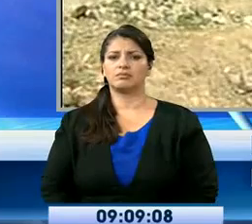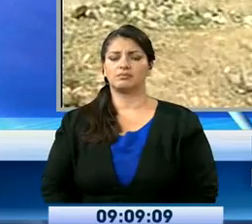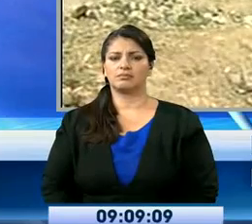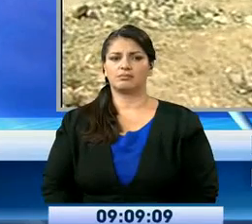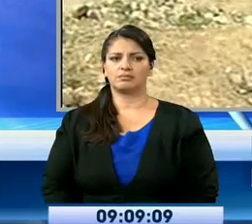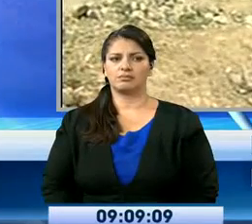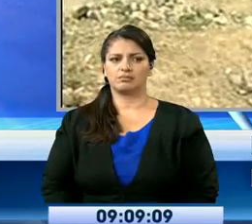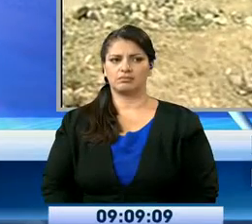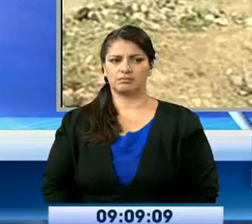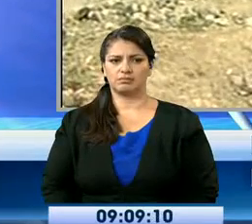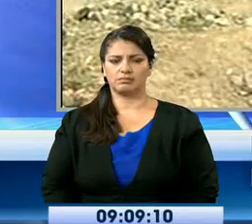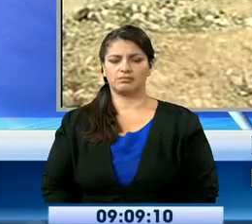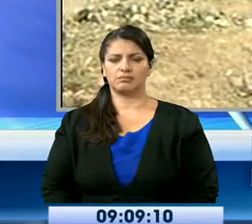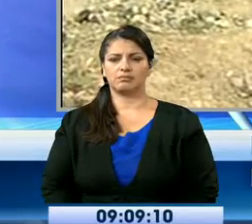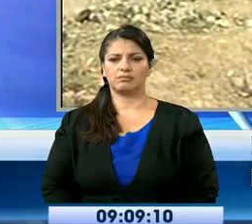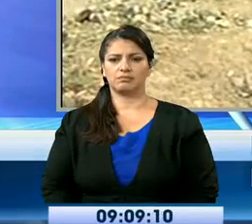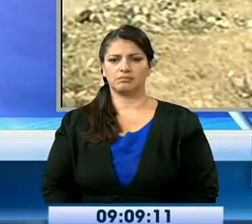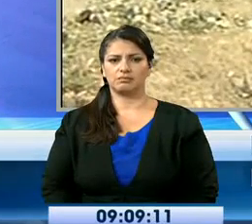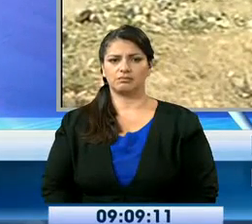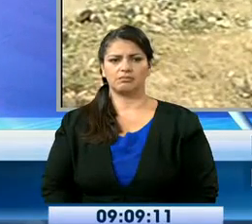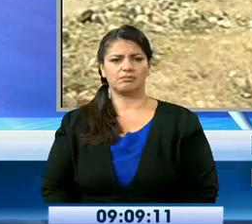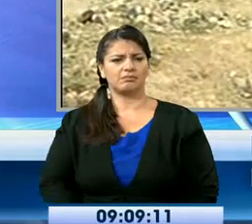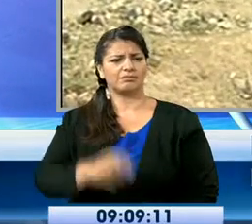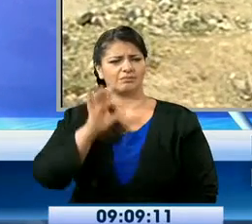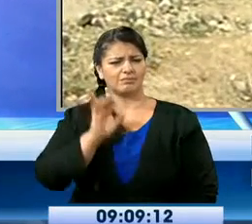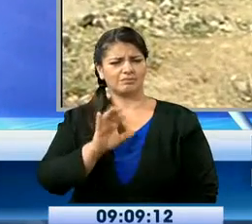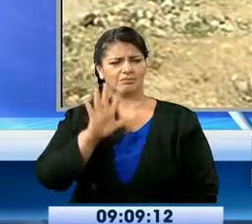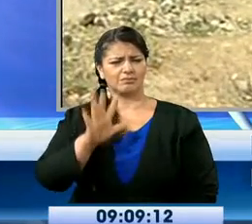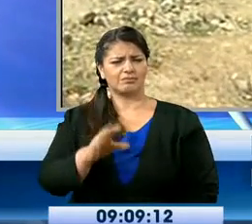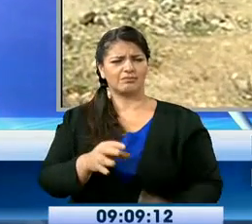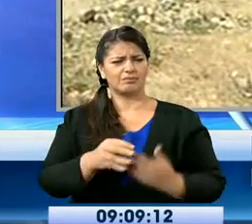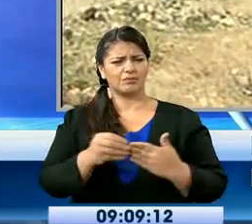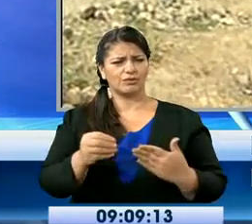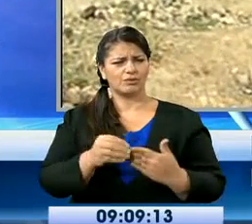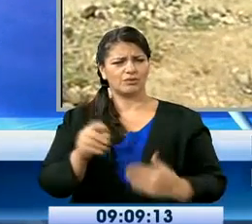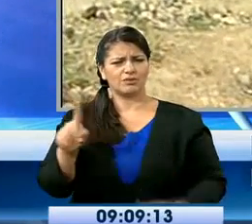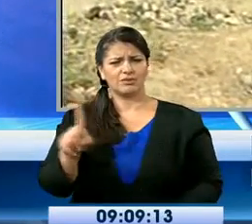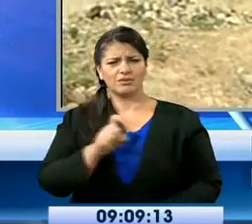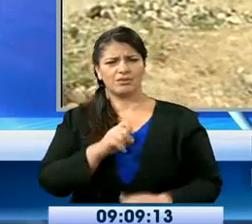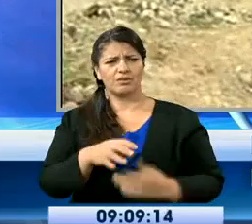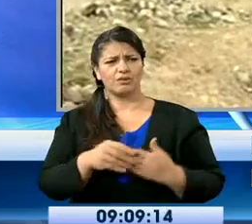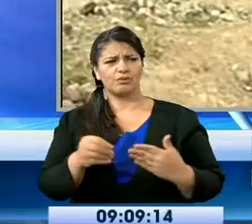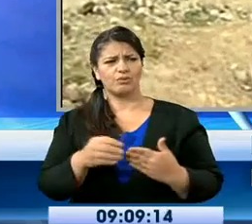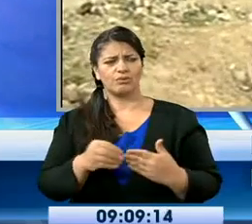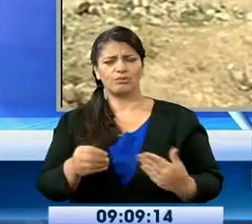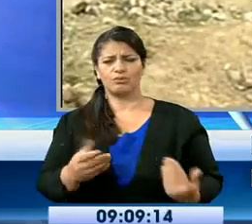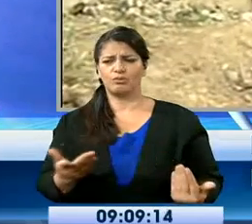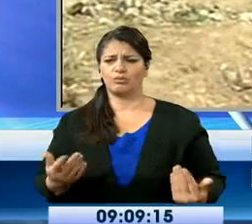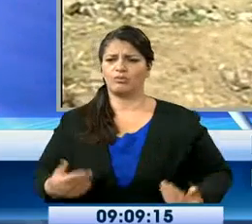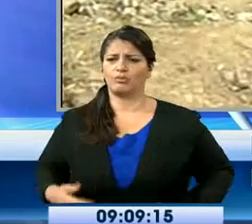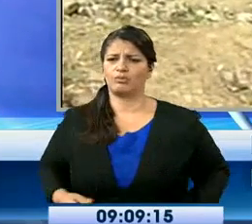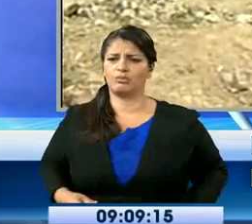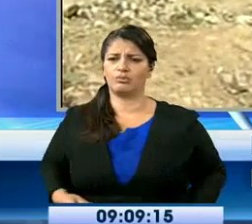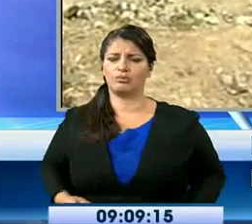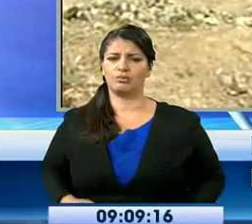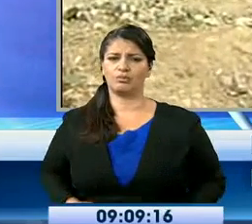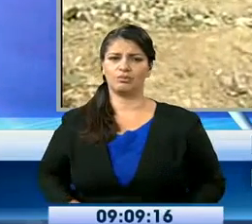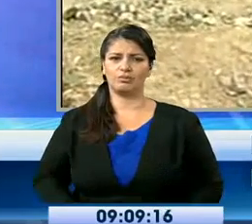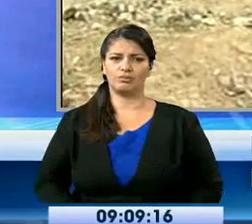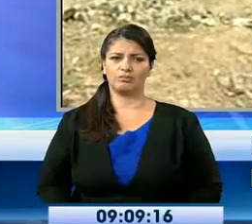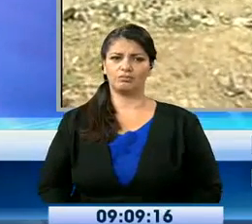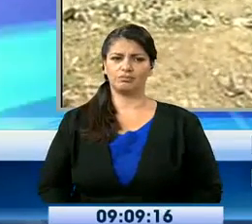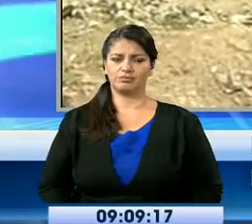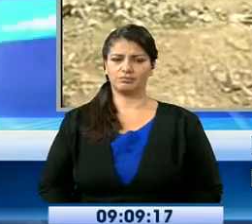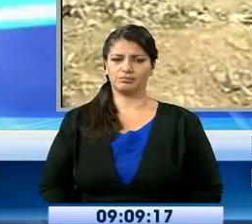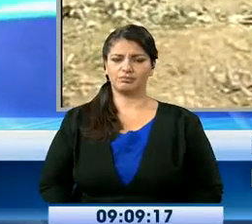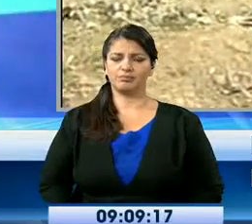de pagarla, ¿verdad? $95, $100. Y que se equipara al consumo, claro, a los artículos eléctricos o electrónicos.